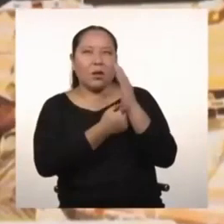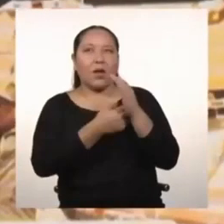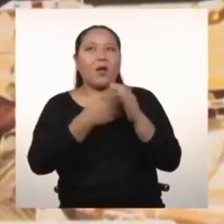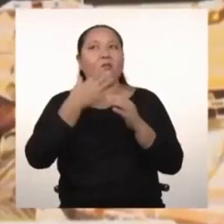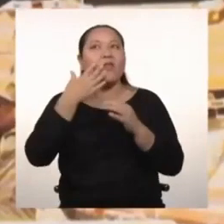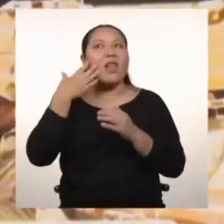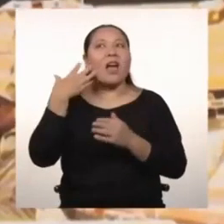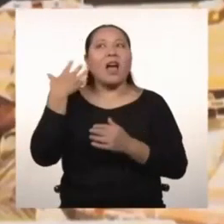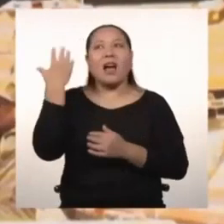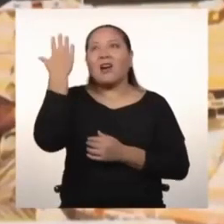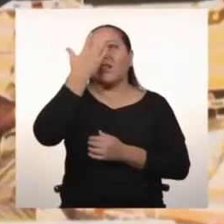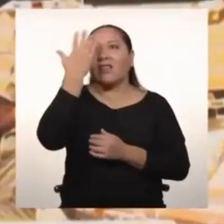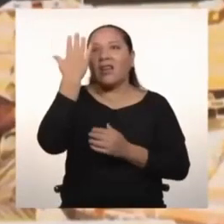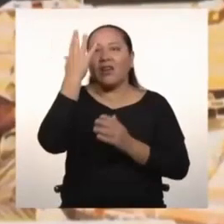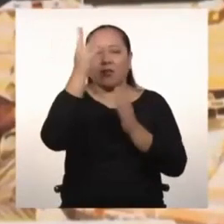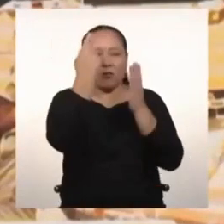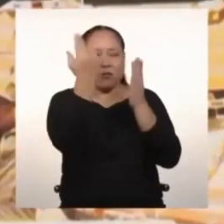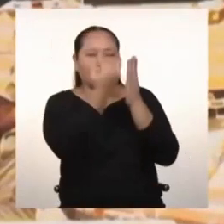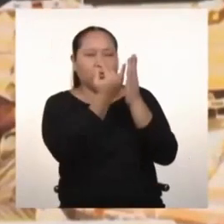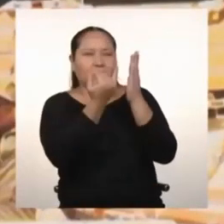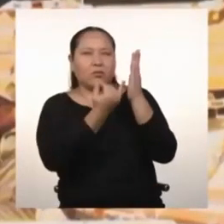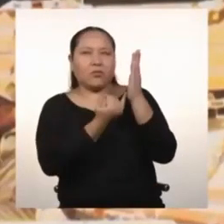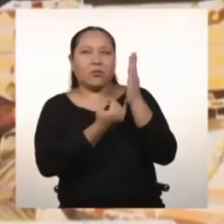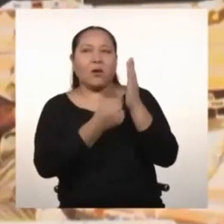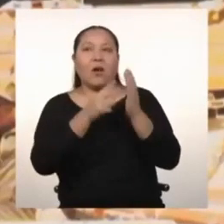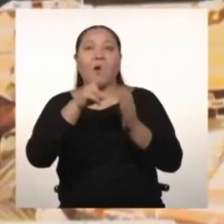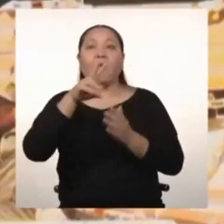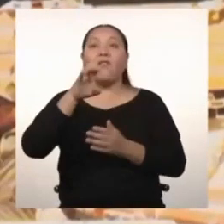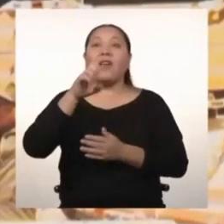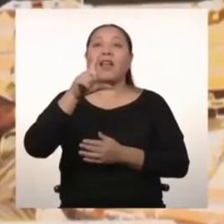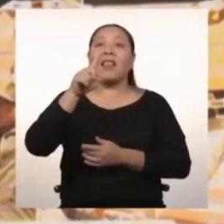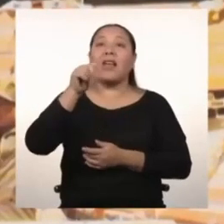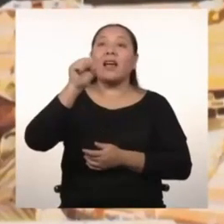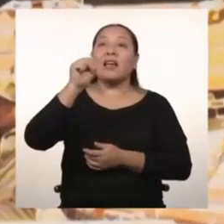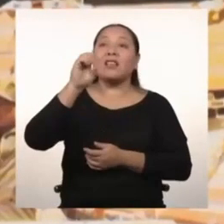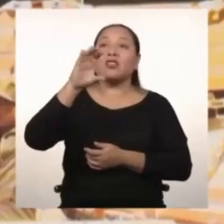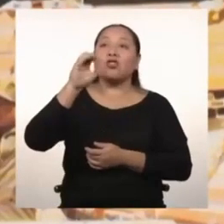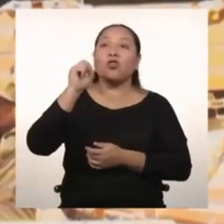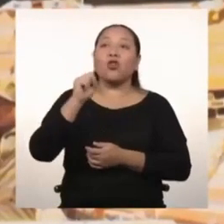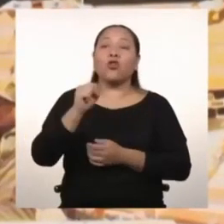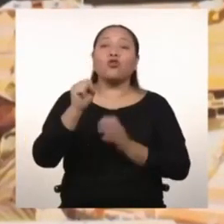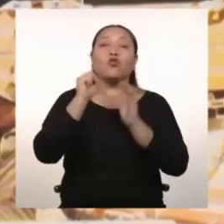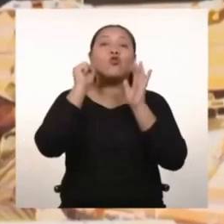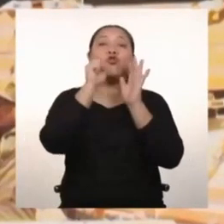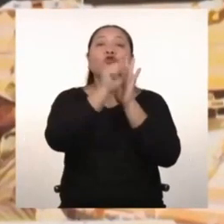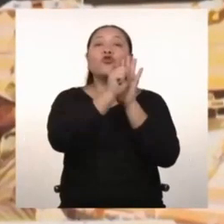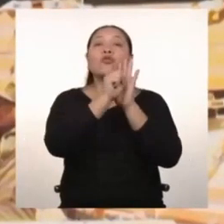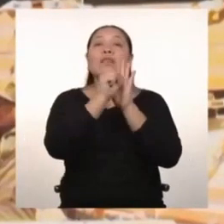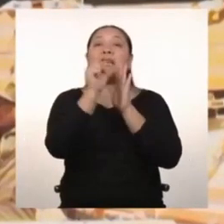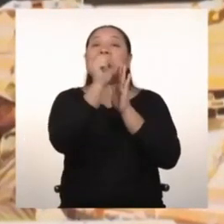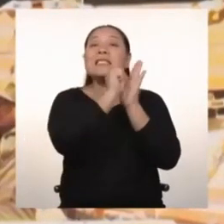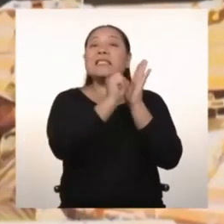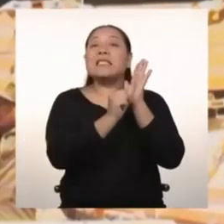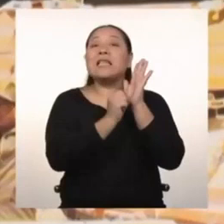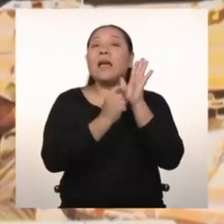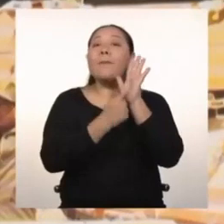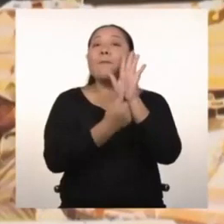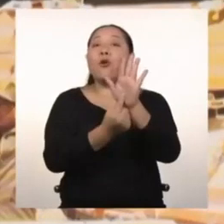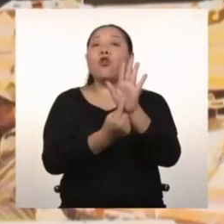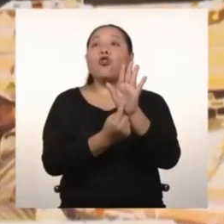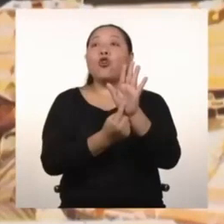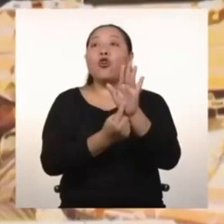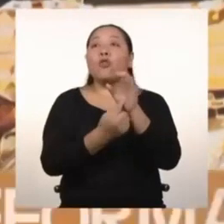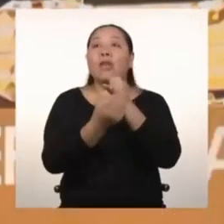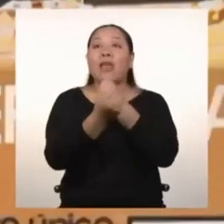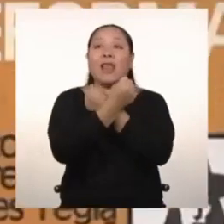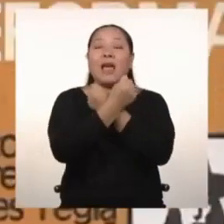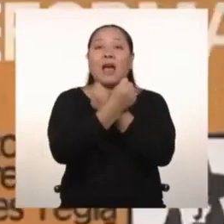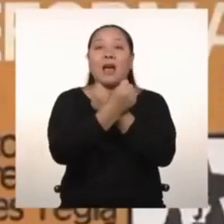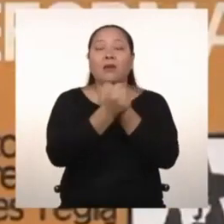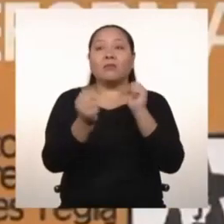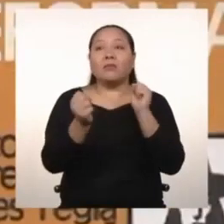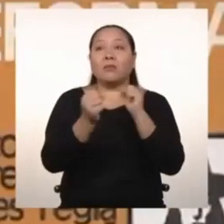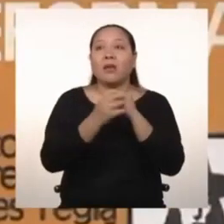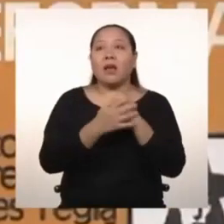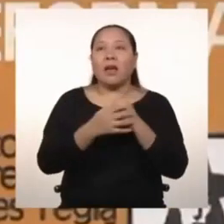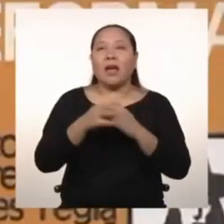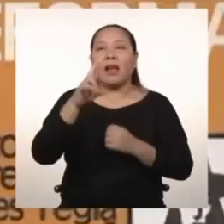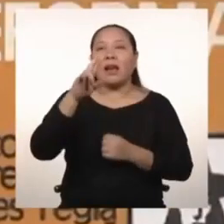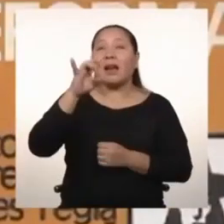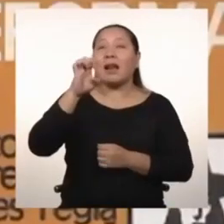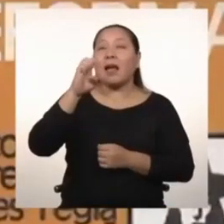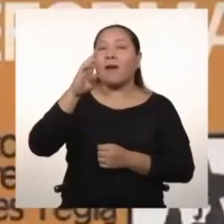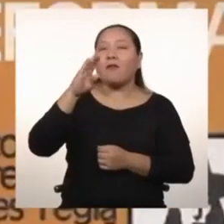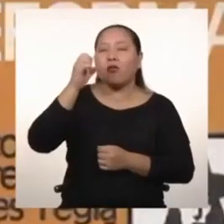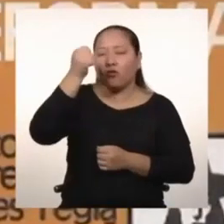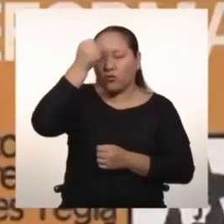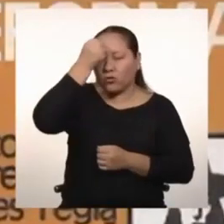negro. Que es en blanco y negro y que Velasco lo toma como símbolo de la revolución. Claro. Y que el logotipo del SINAMOS también. Todas